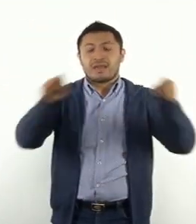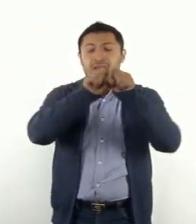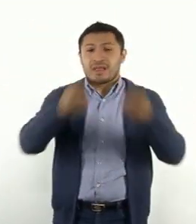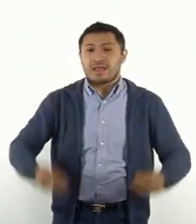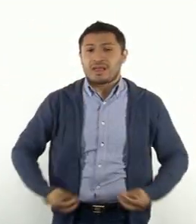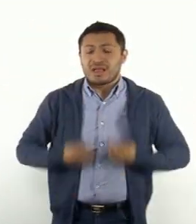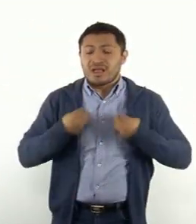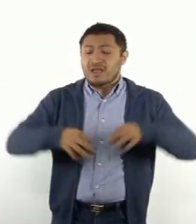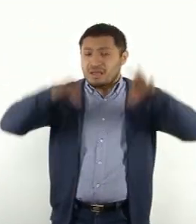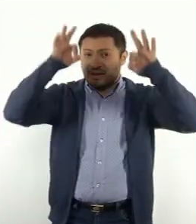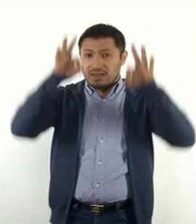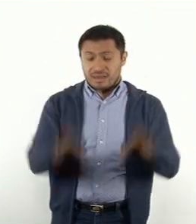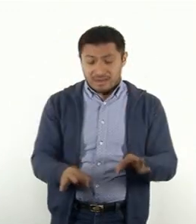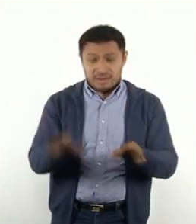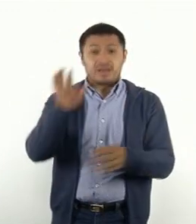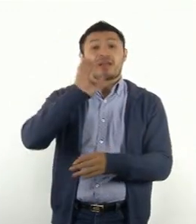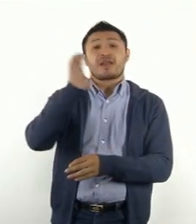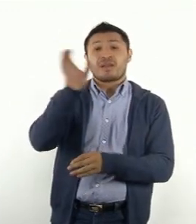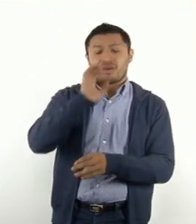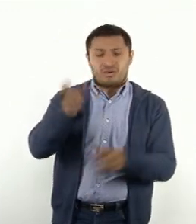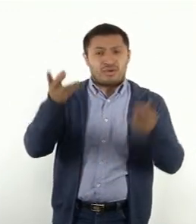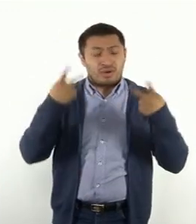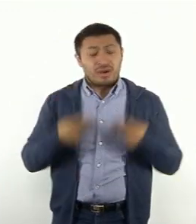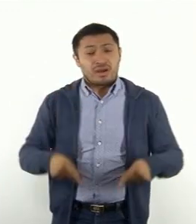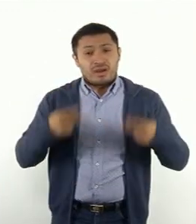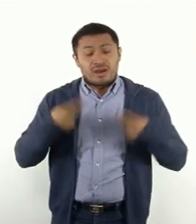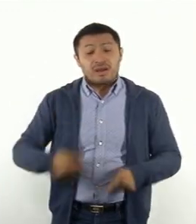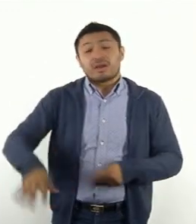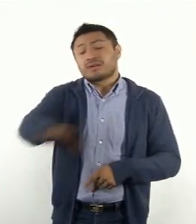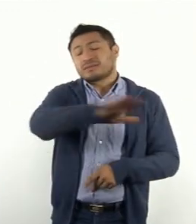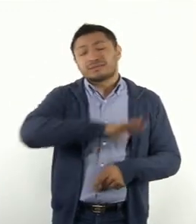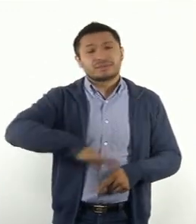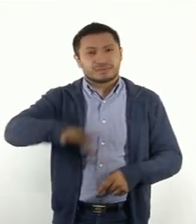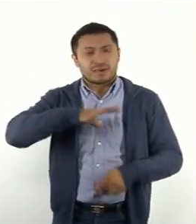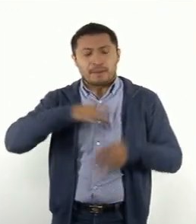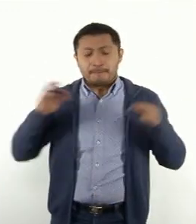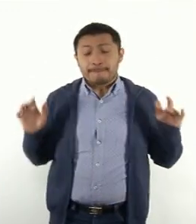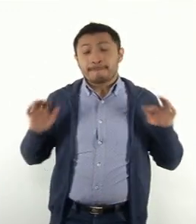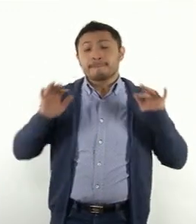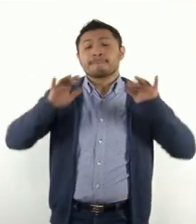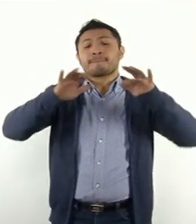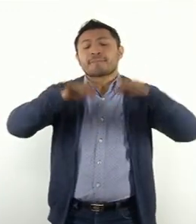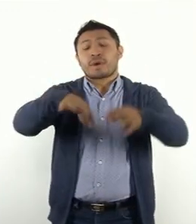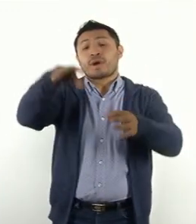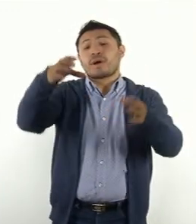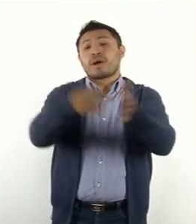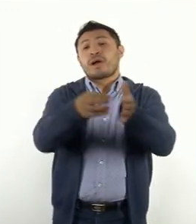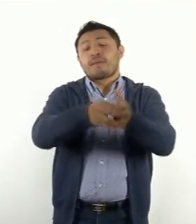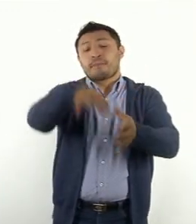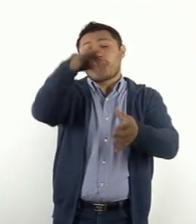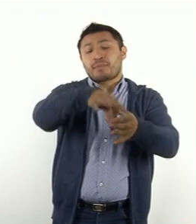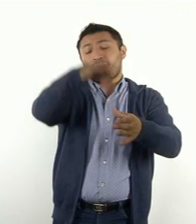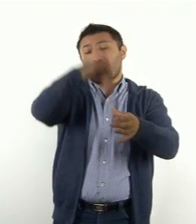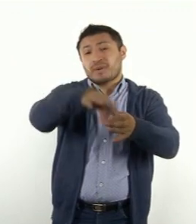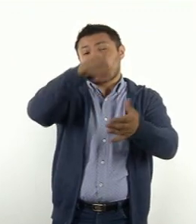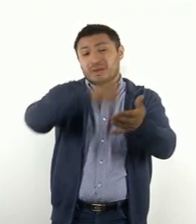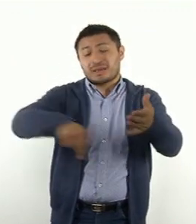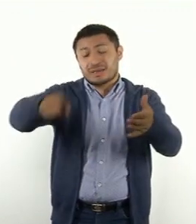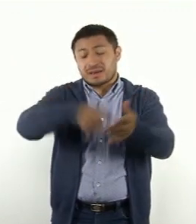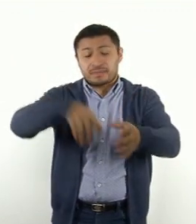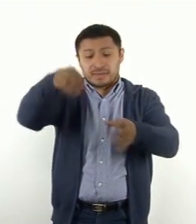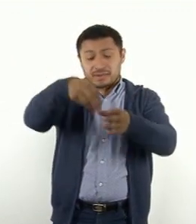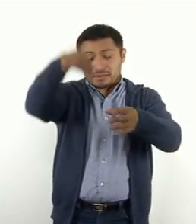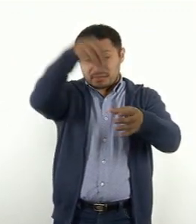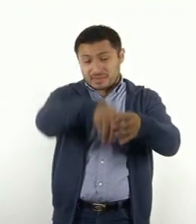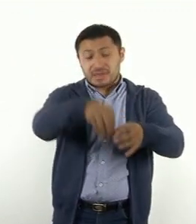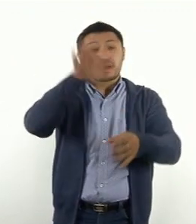democrática, no solo cuando sus ciudadanas y ciudadanos asisten a las urnas para votar, cuando hay elecciones,